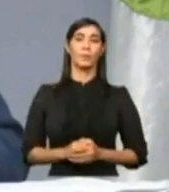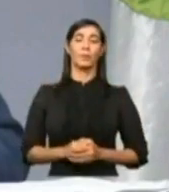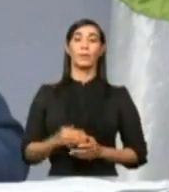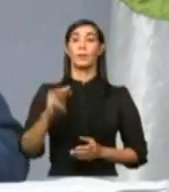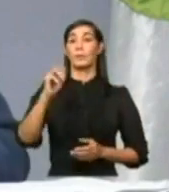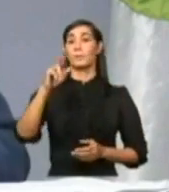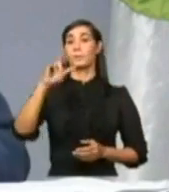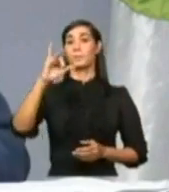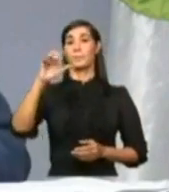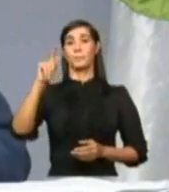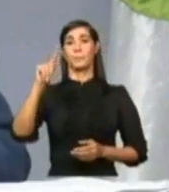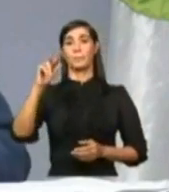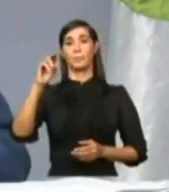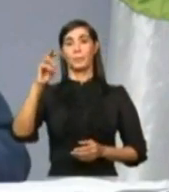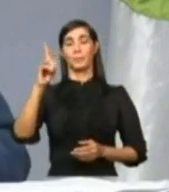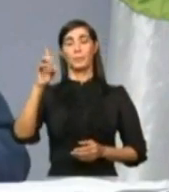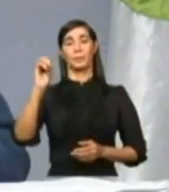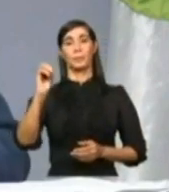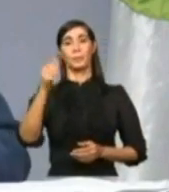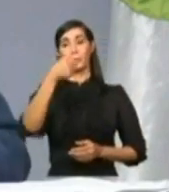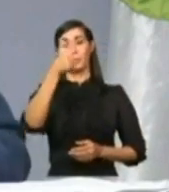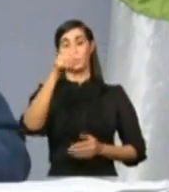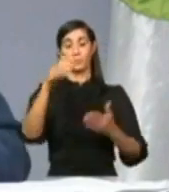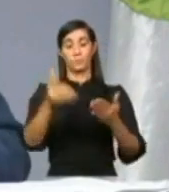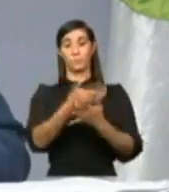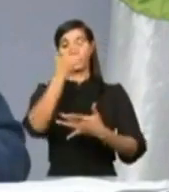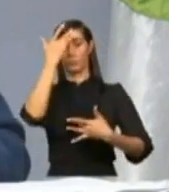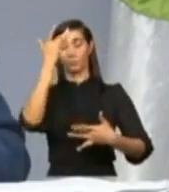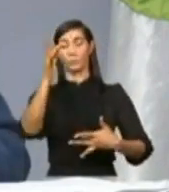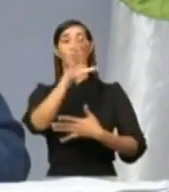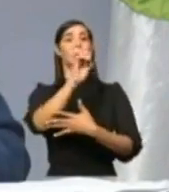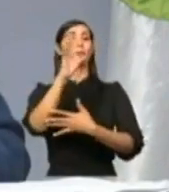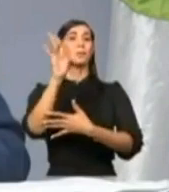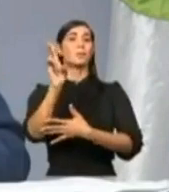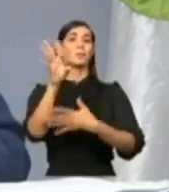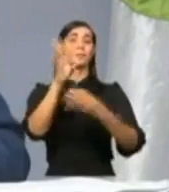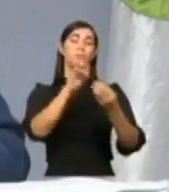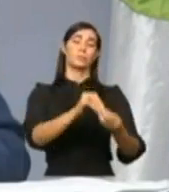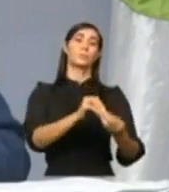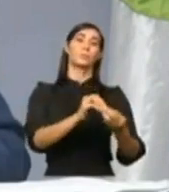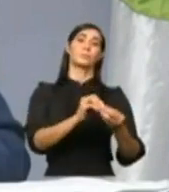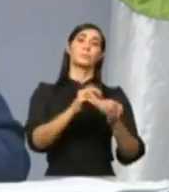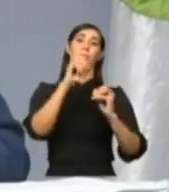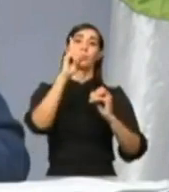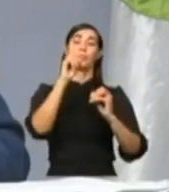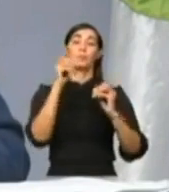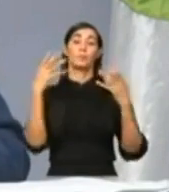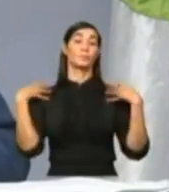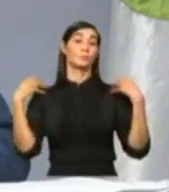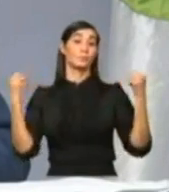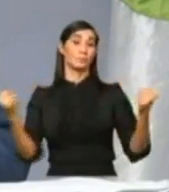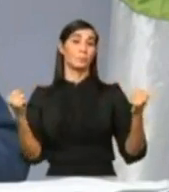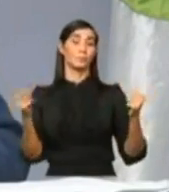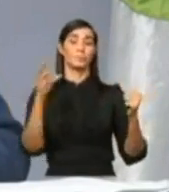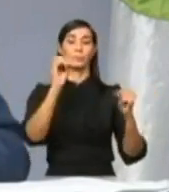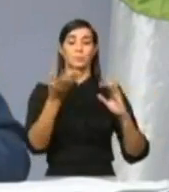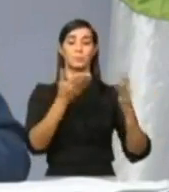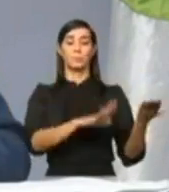Trinidad Sánchez, 10 casos nuevos, 57 acumulados, 1 recuperado,